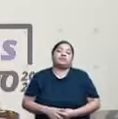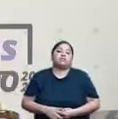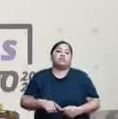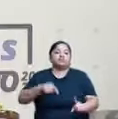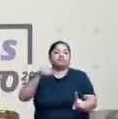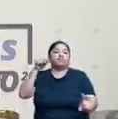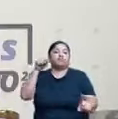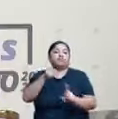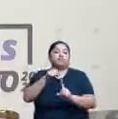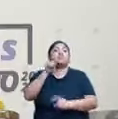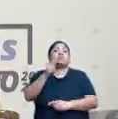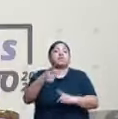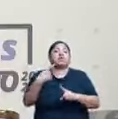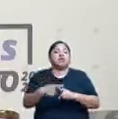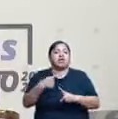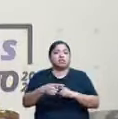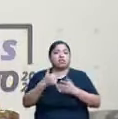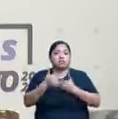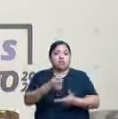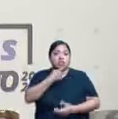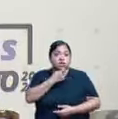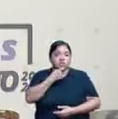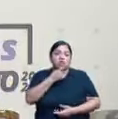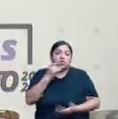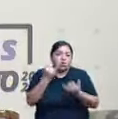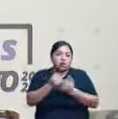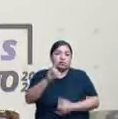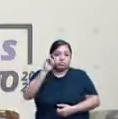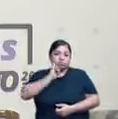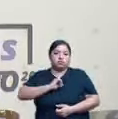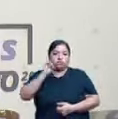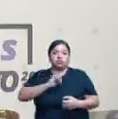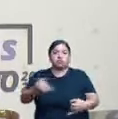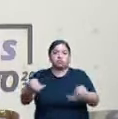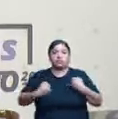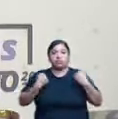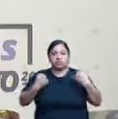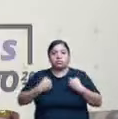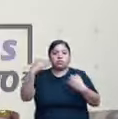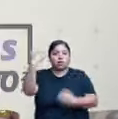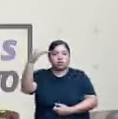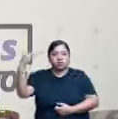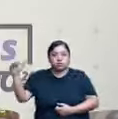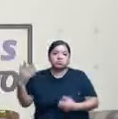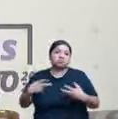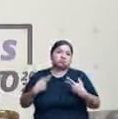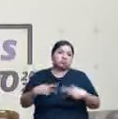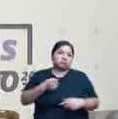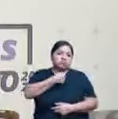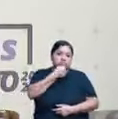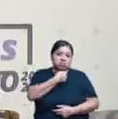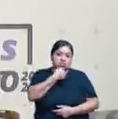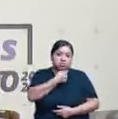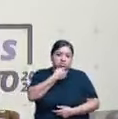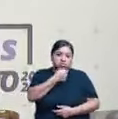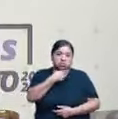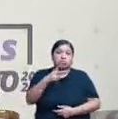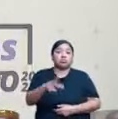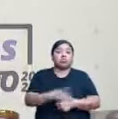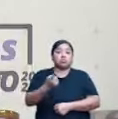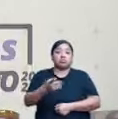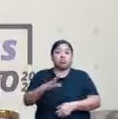Enfocado no solo a los niños, a las mujeres, a los jóvenes, a los adultos y hasta las personas de la tercera edad, porque la violencia no tiene